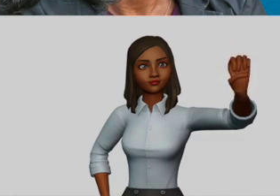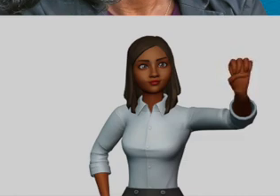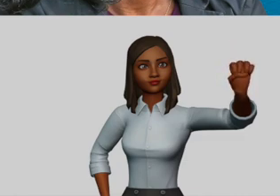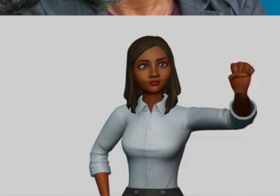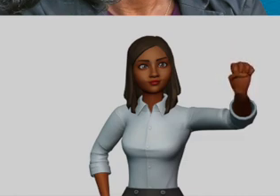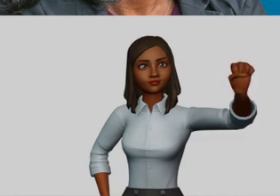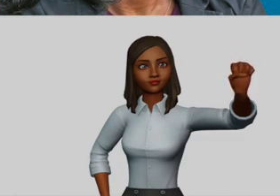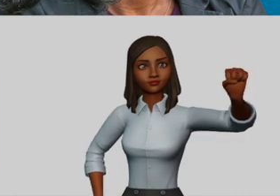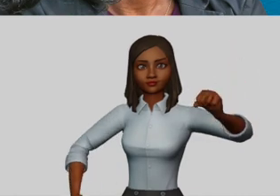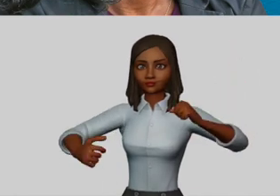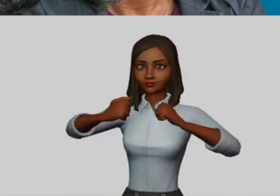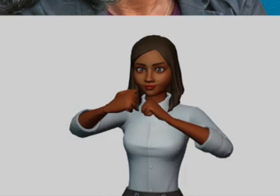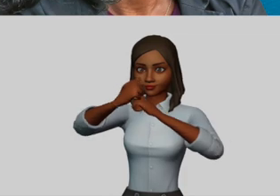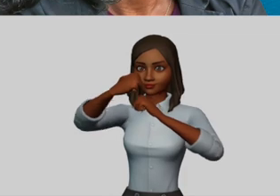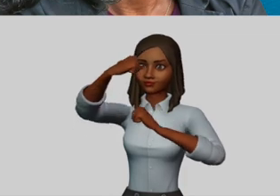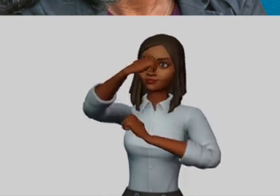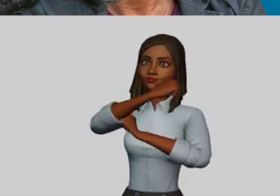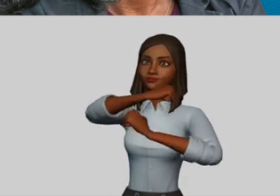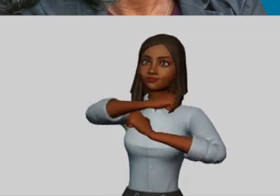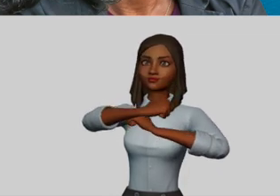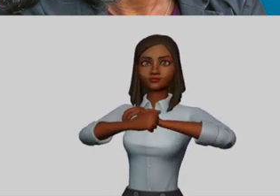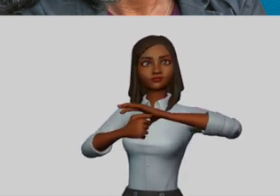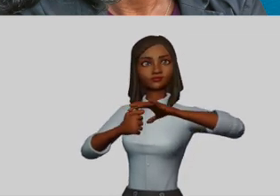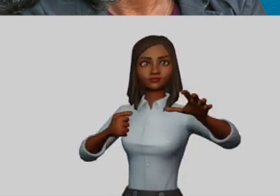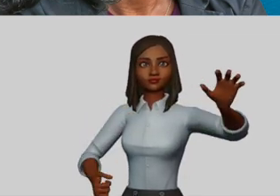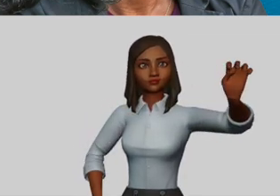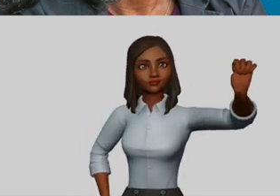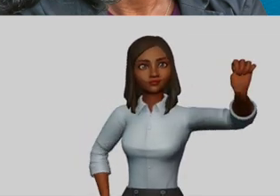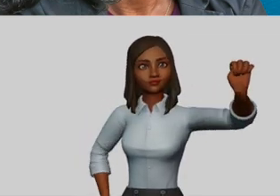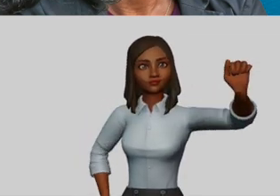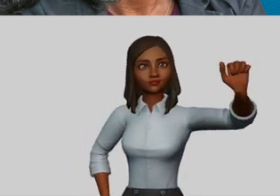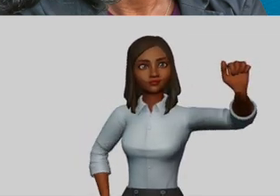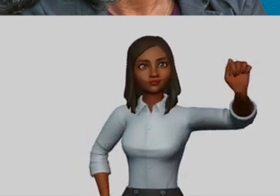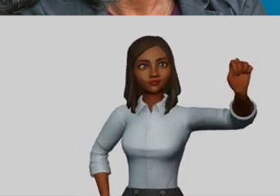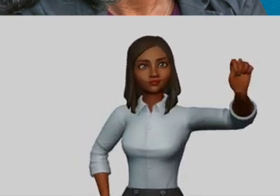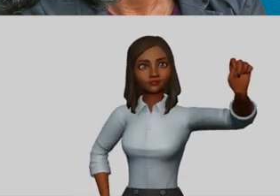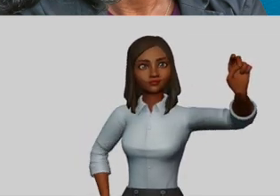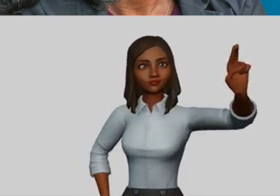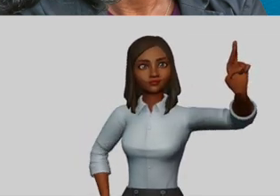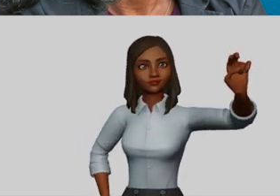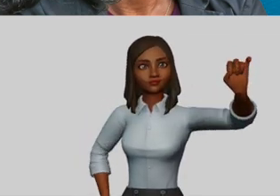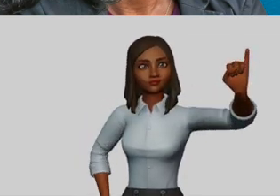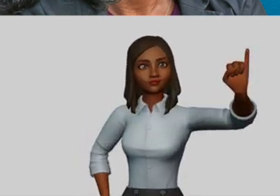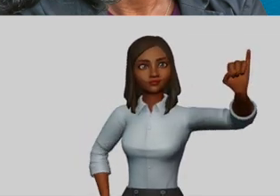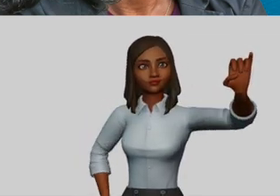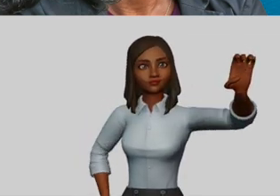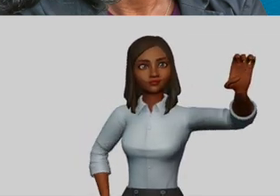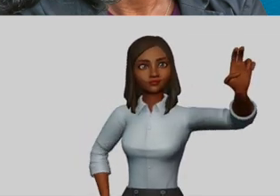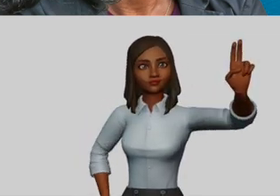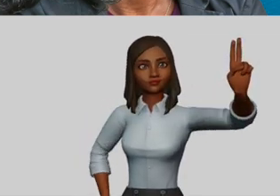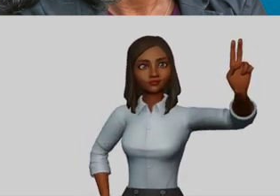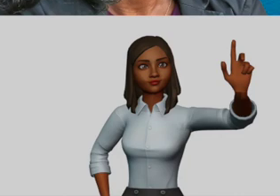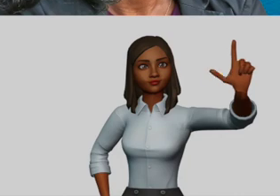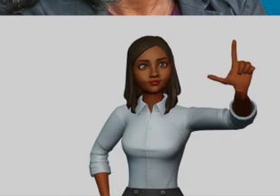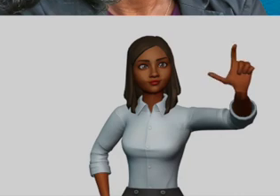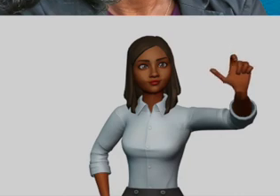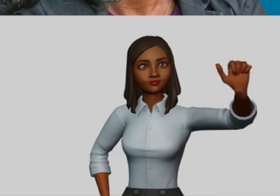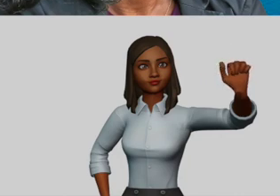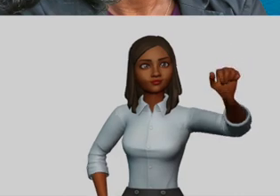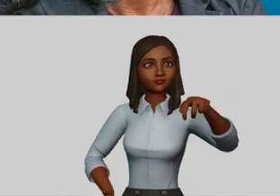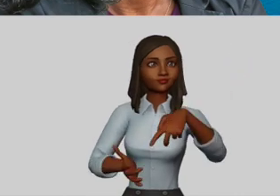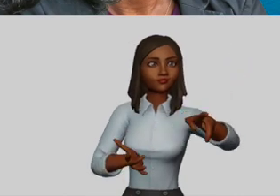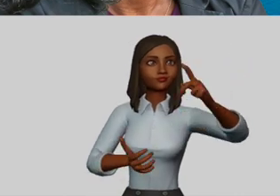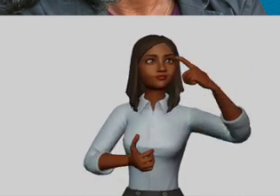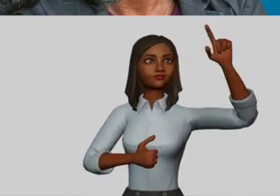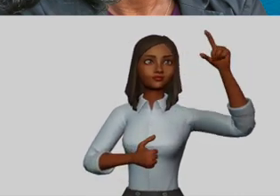tengo ciertos pensamientos? Y eso me dio a entender que había muchas cosas que yo no entendía, que es porque a mí me lo